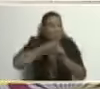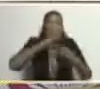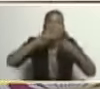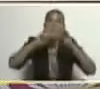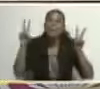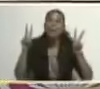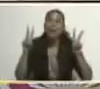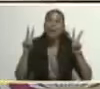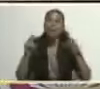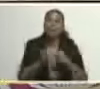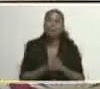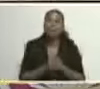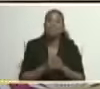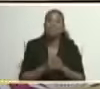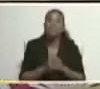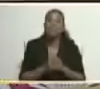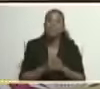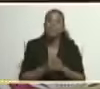paz,